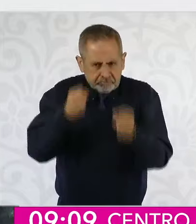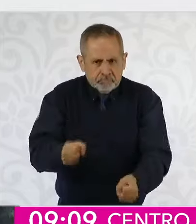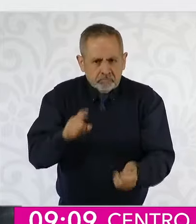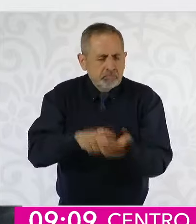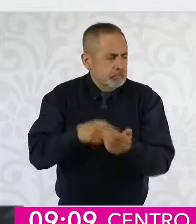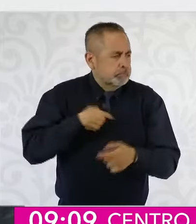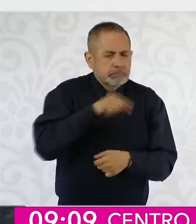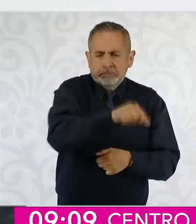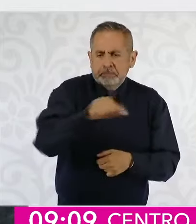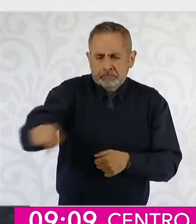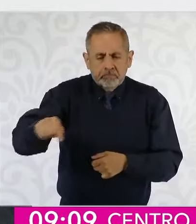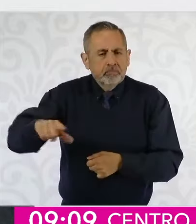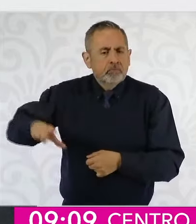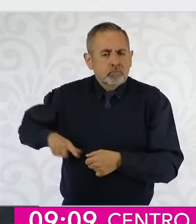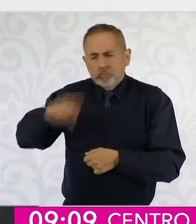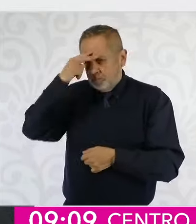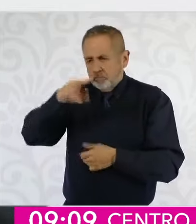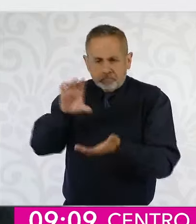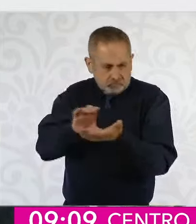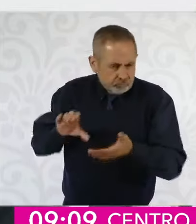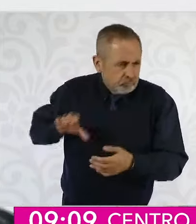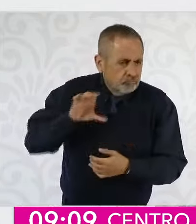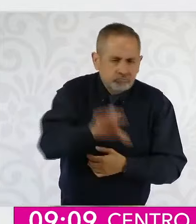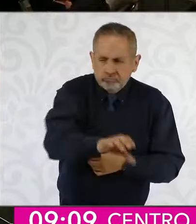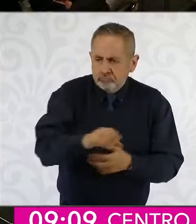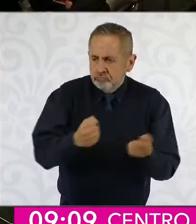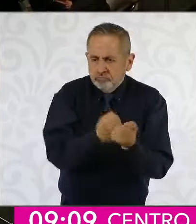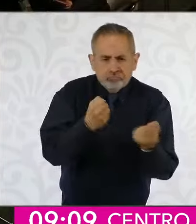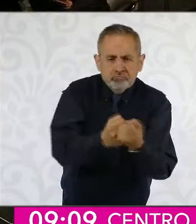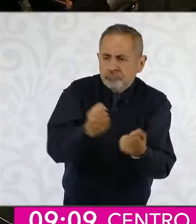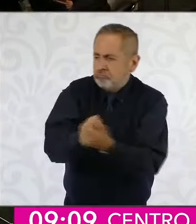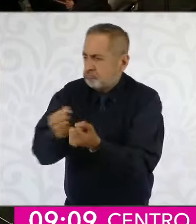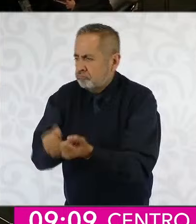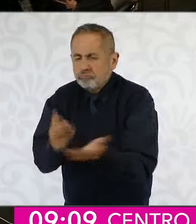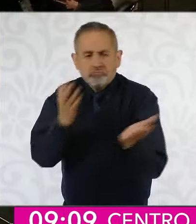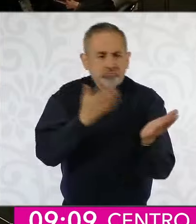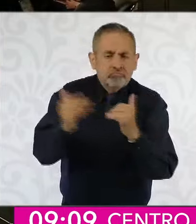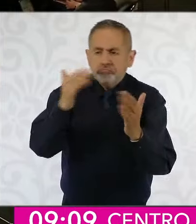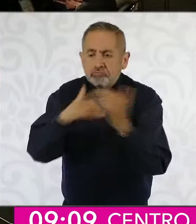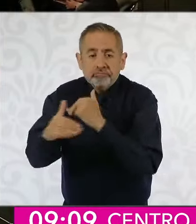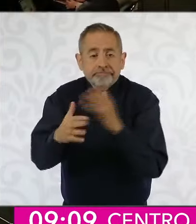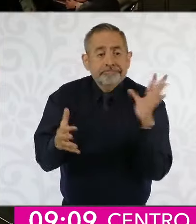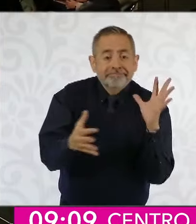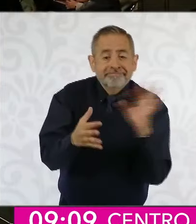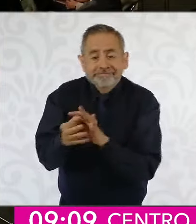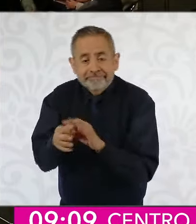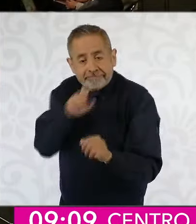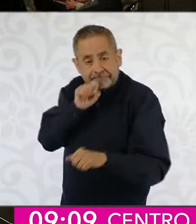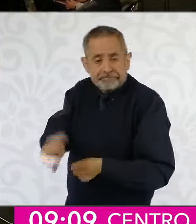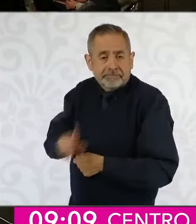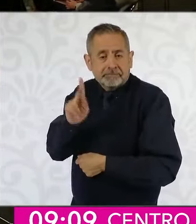en otros sectores donde va a haber inversión pública que está vinculada con este plan.